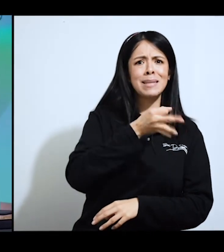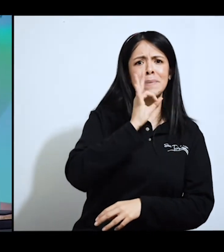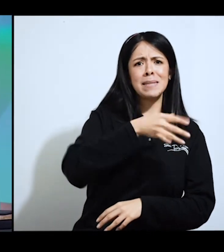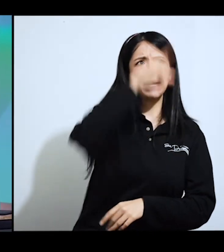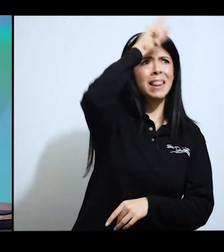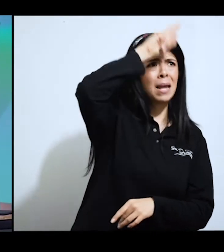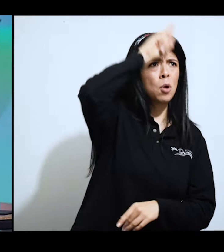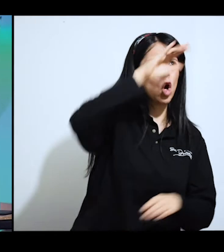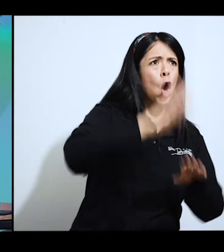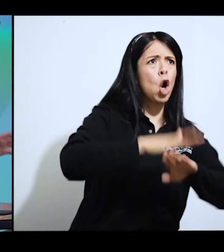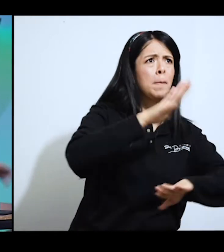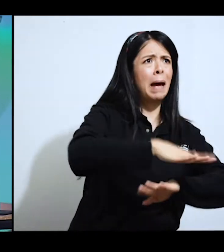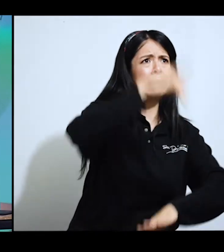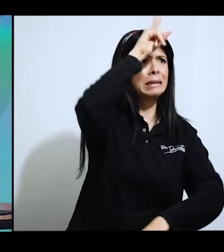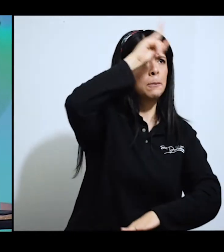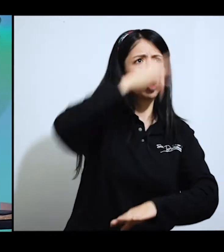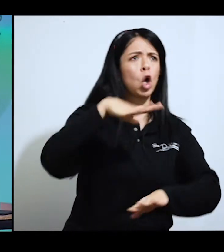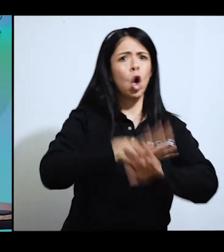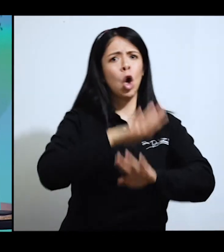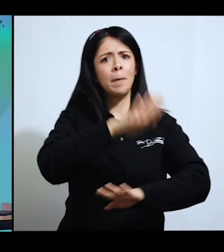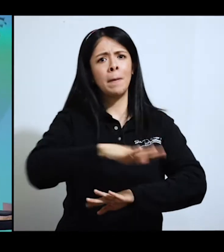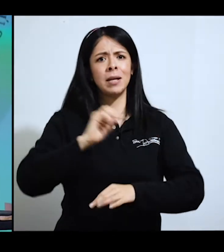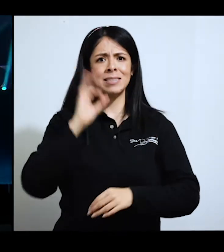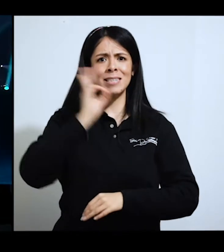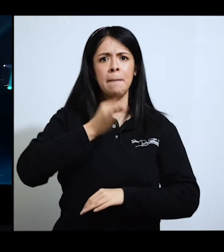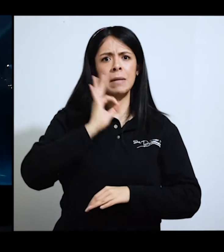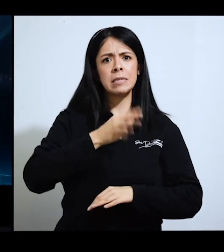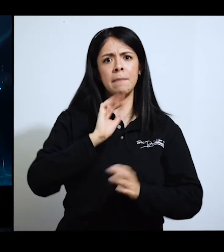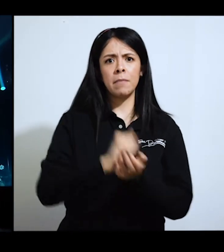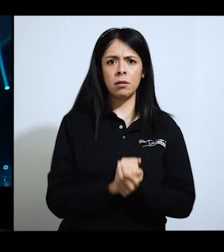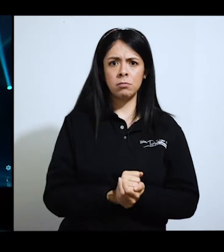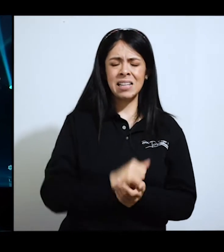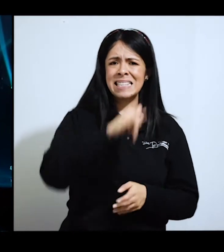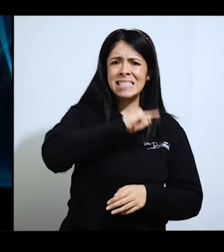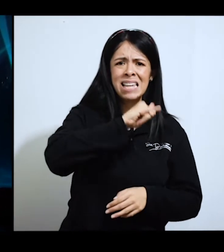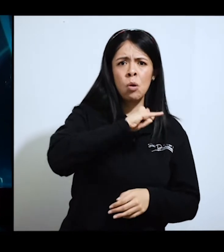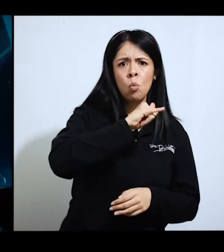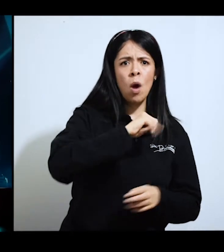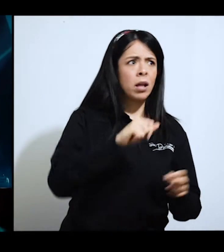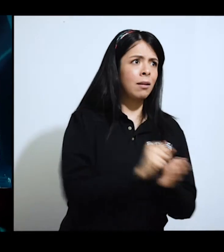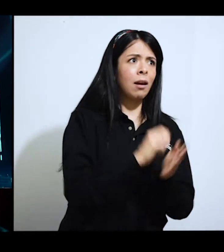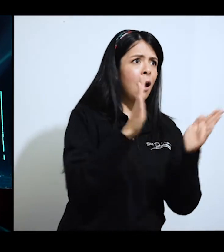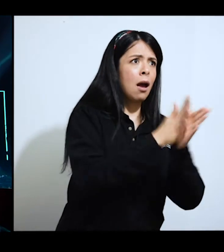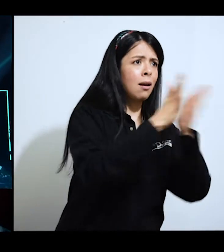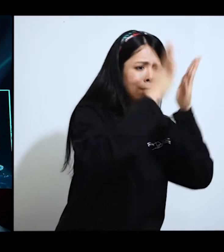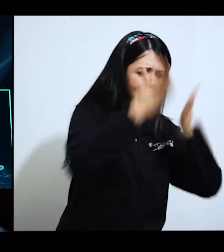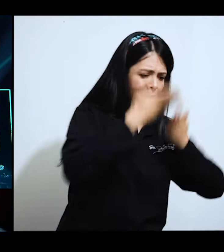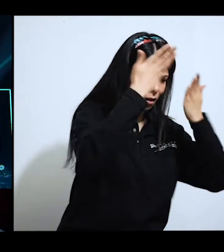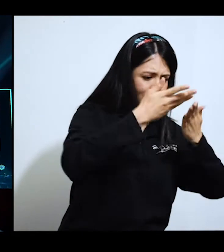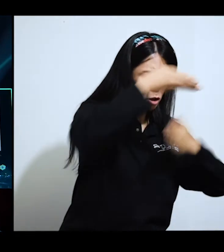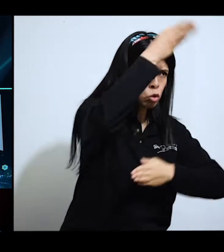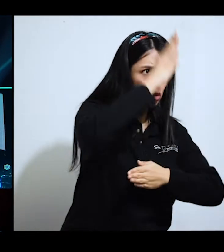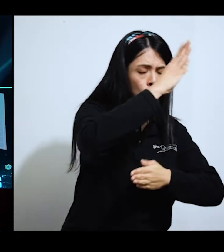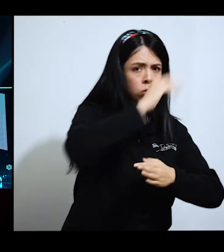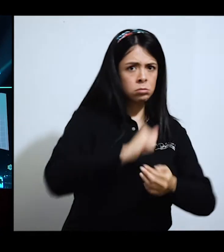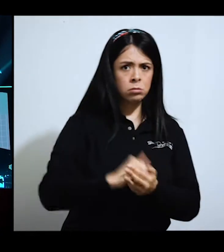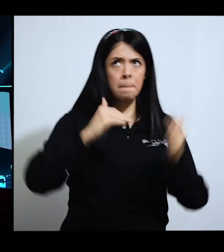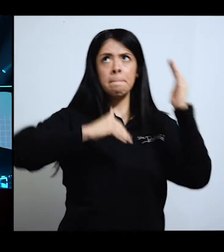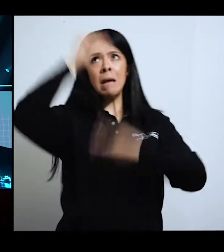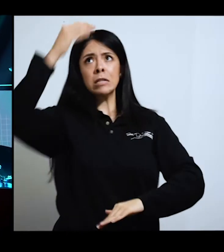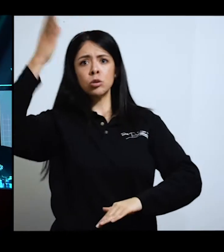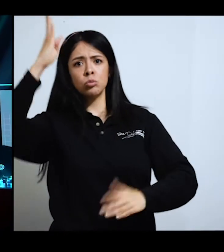ven demonios detrás de todo. En la vida de esas personas, el diablo recibe más gloria,